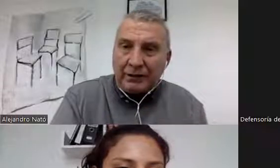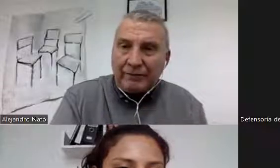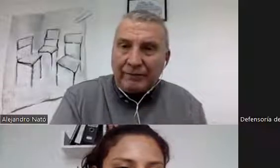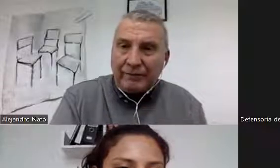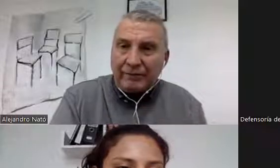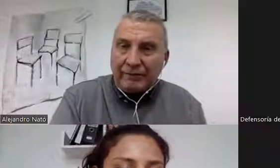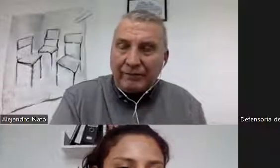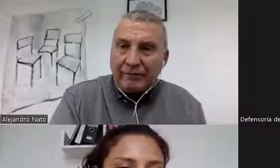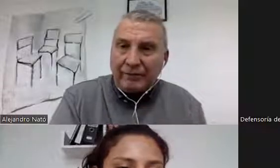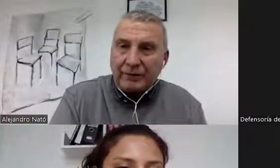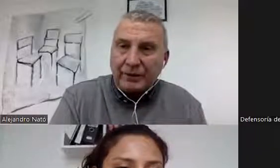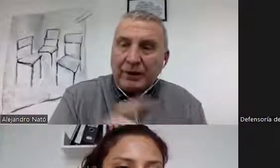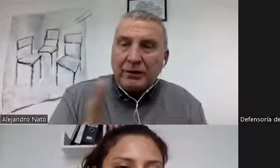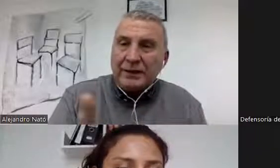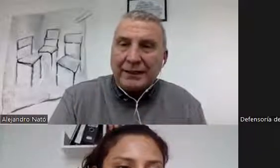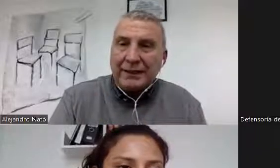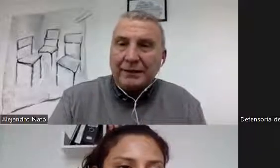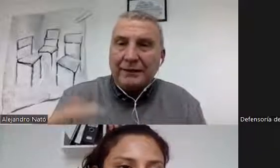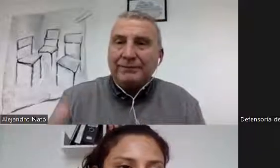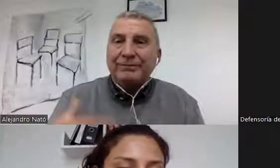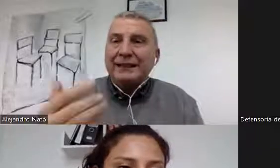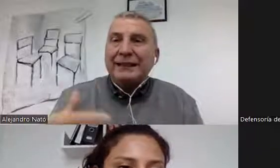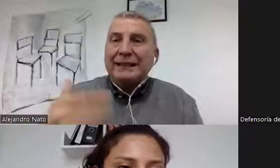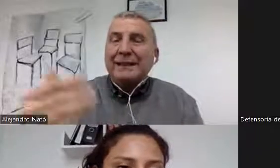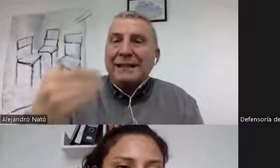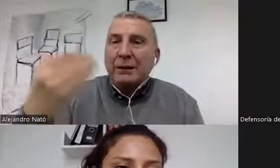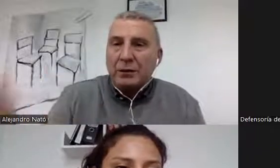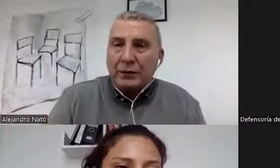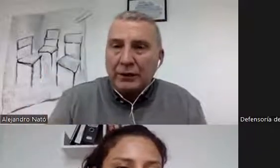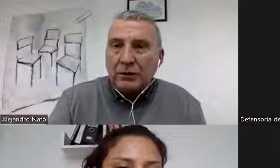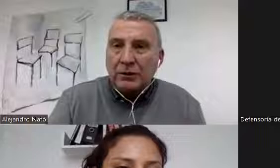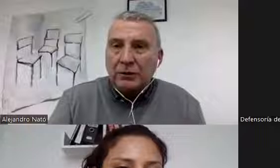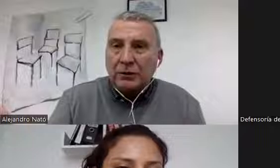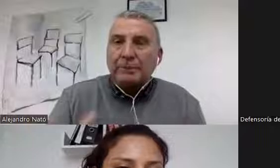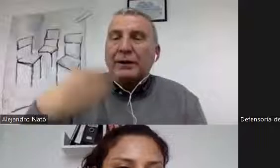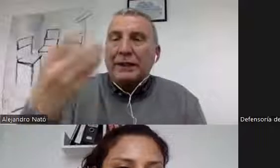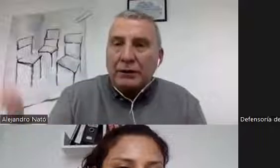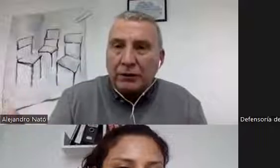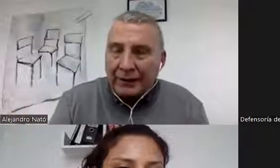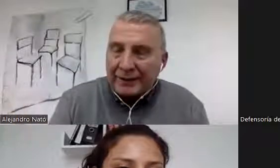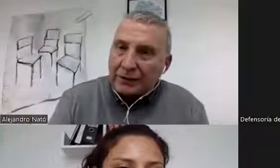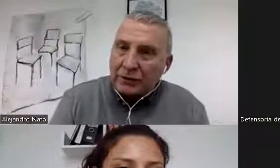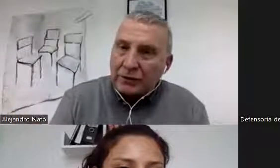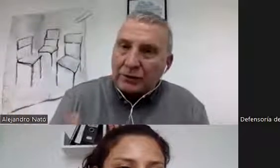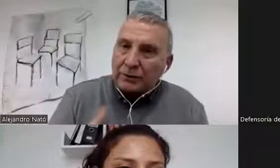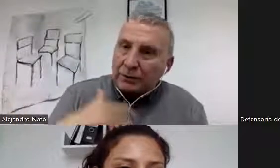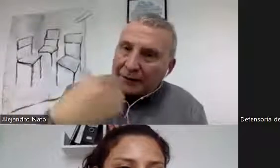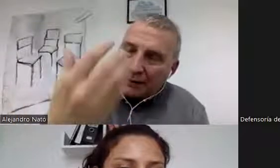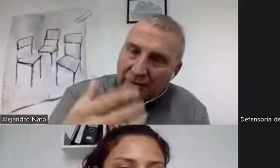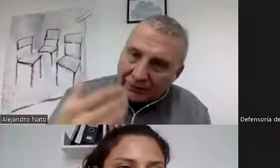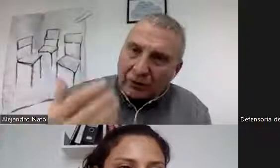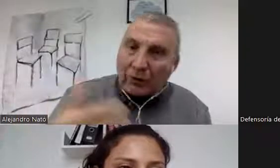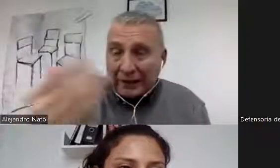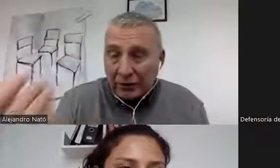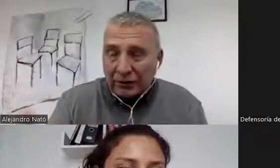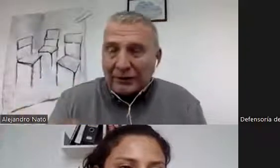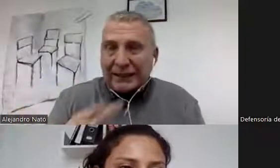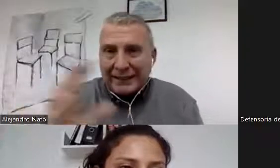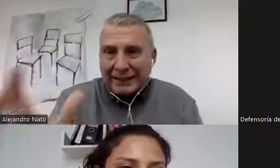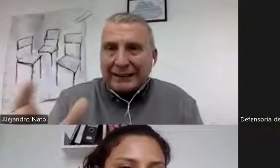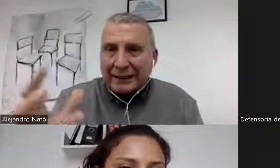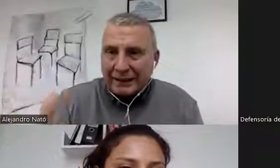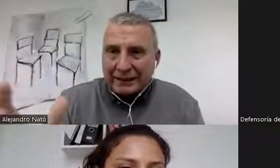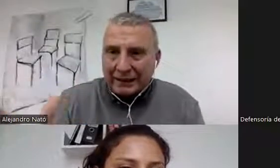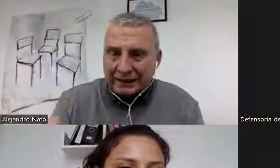de...? Y no decir, ¿qué te pasa a vos con el otro? ¿Por qué no lo querés al otro? ¿Por qué? O a la